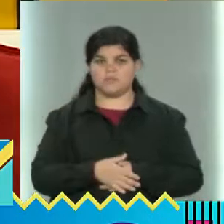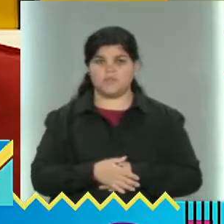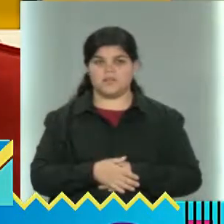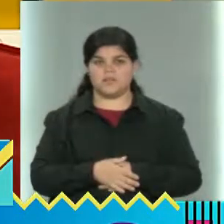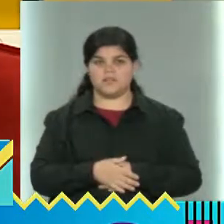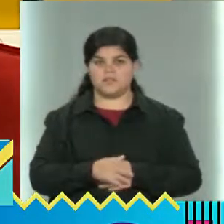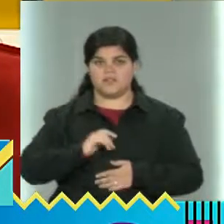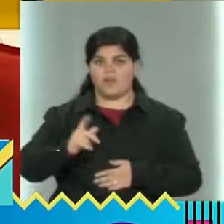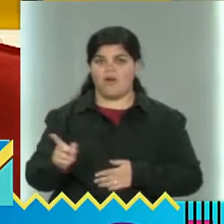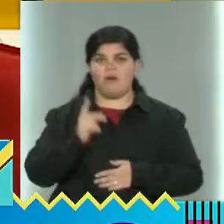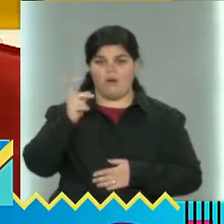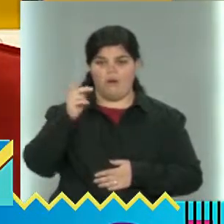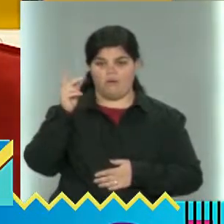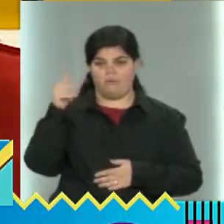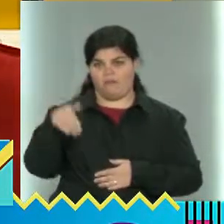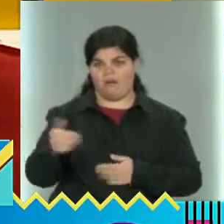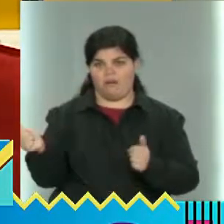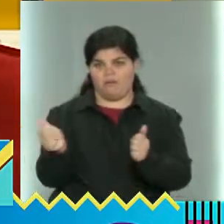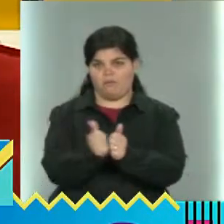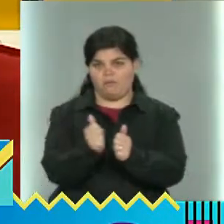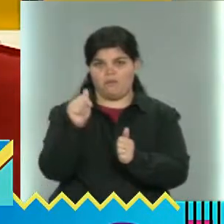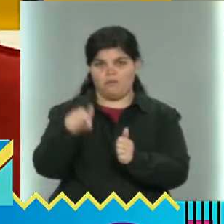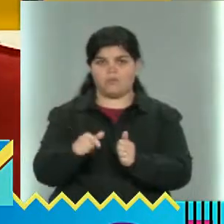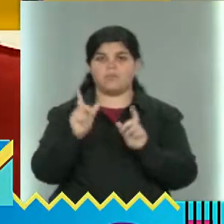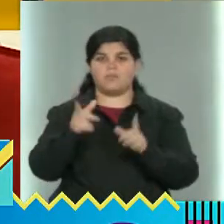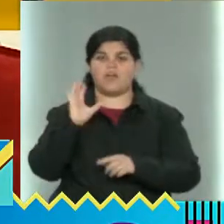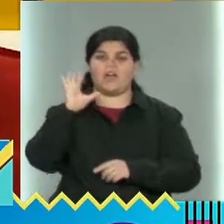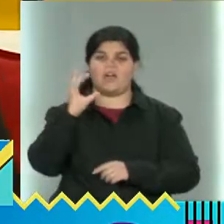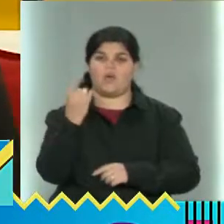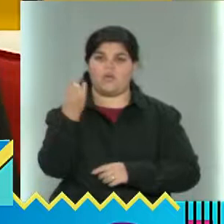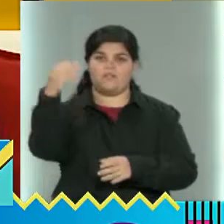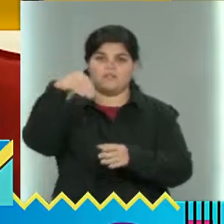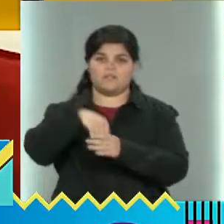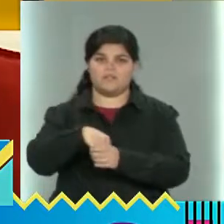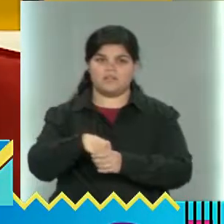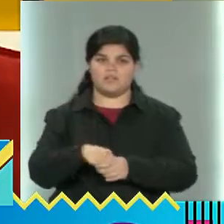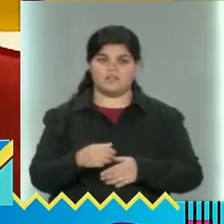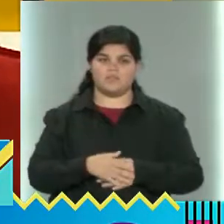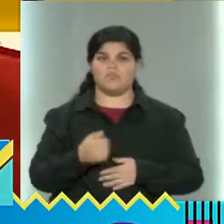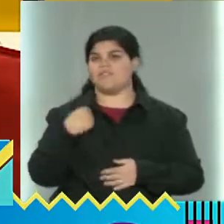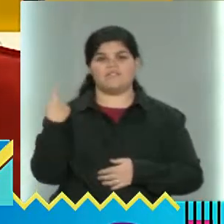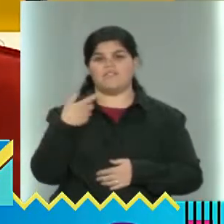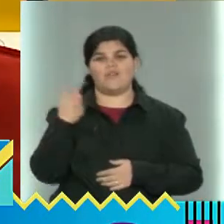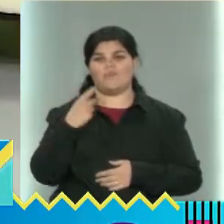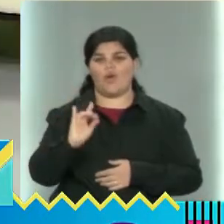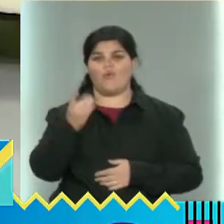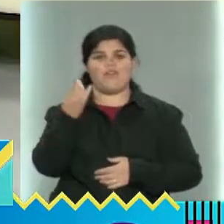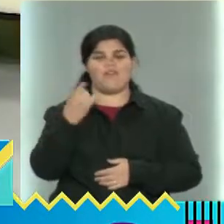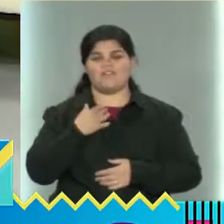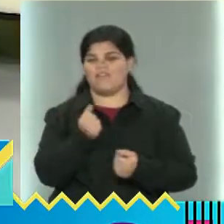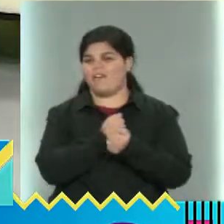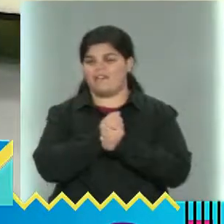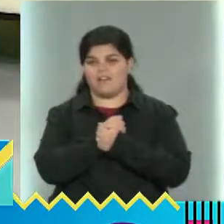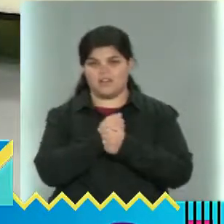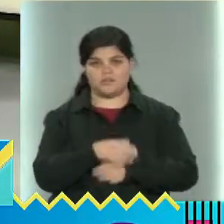honor estar acá con ustedes y más tratándose del canal de la universidad, porque yo llevo la universidad en mi corazón. Bueno, bienvenida.